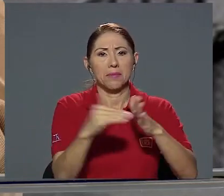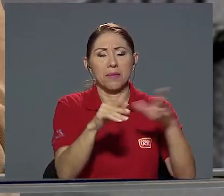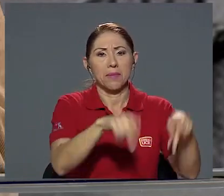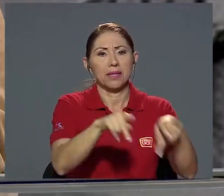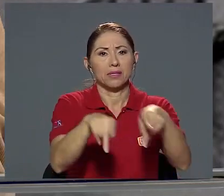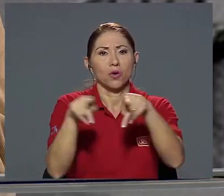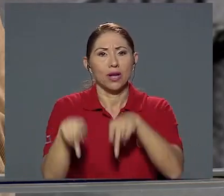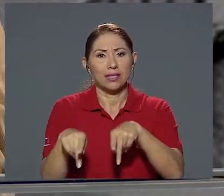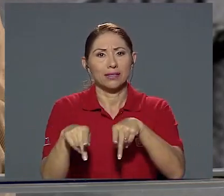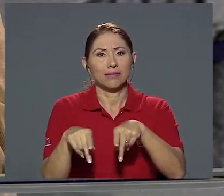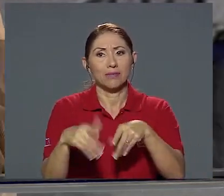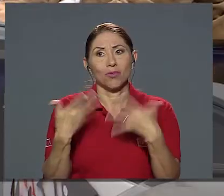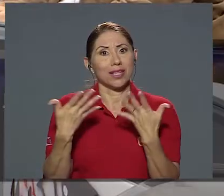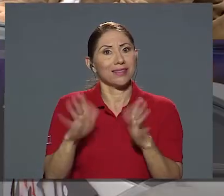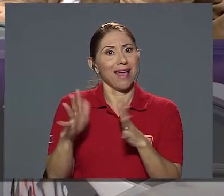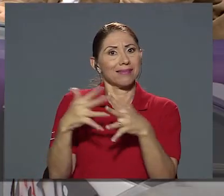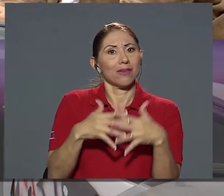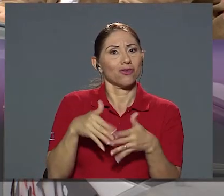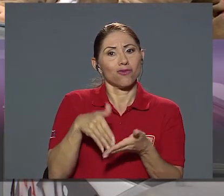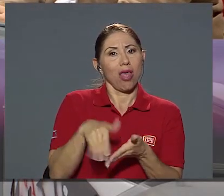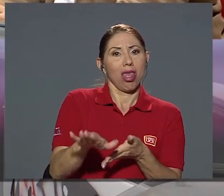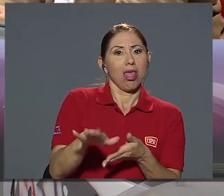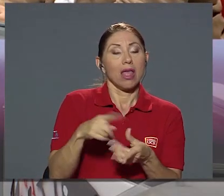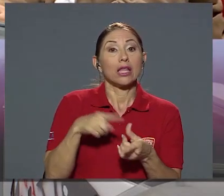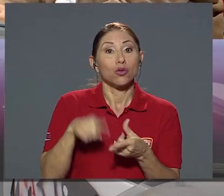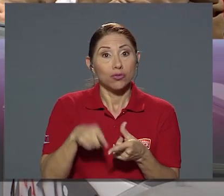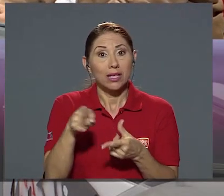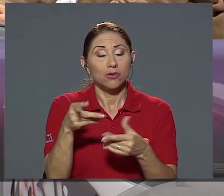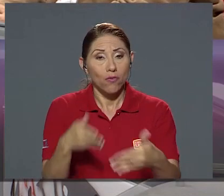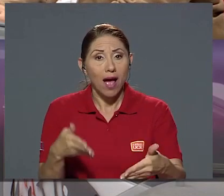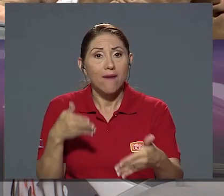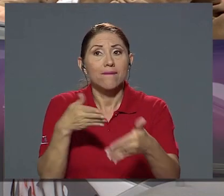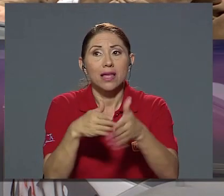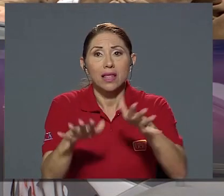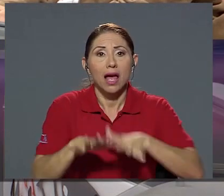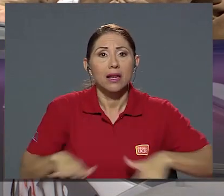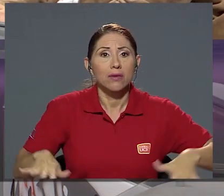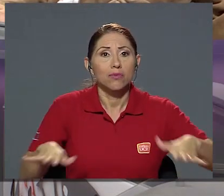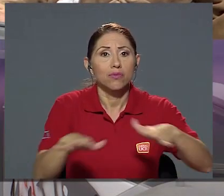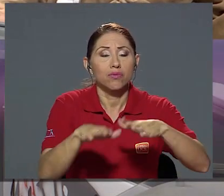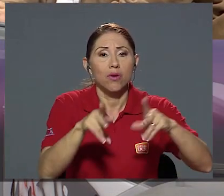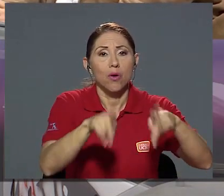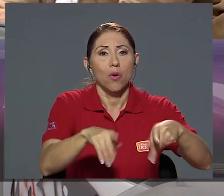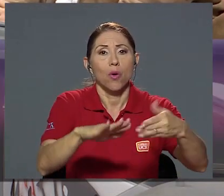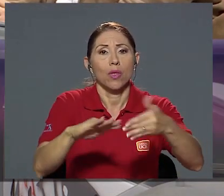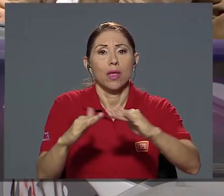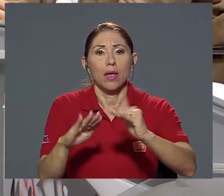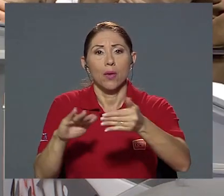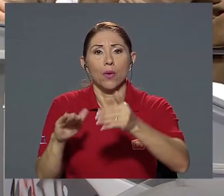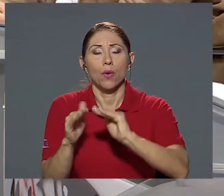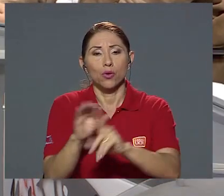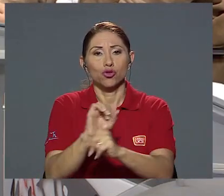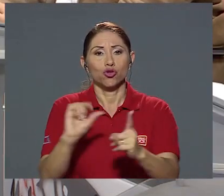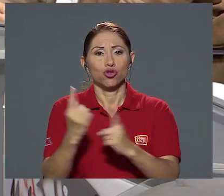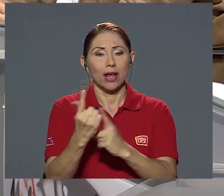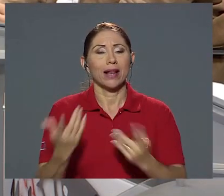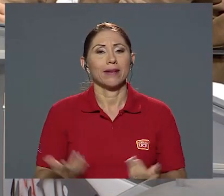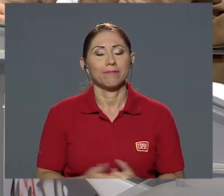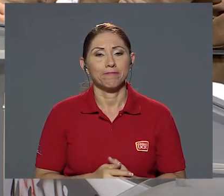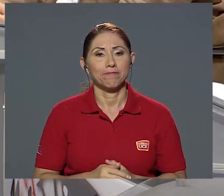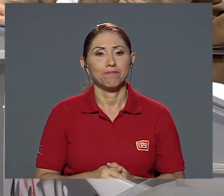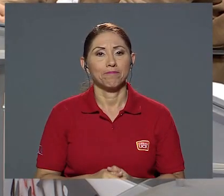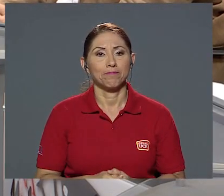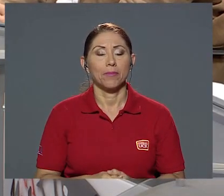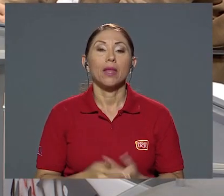también elementos de naturaleza demográfica y también social. Aquí hay